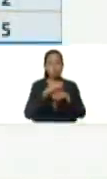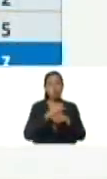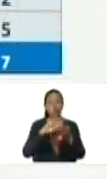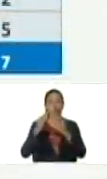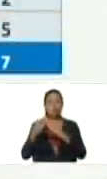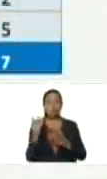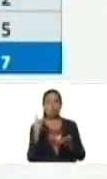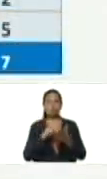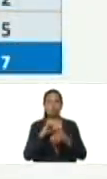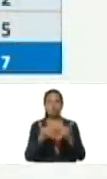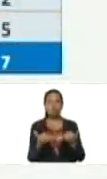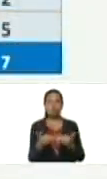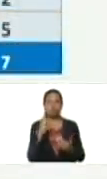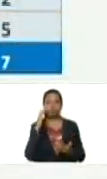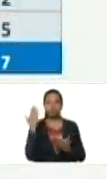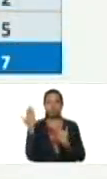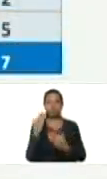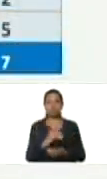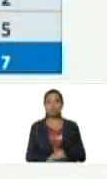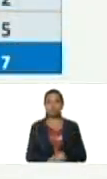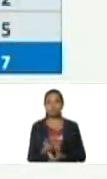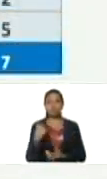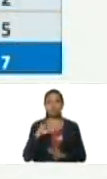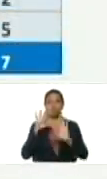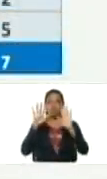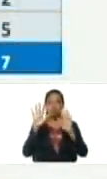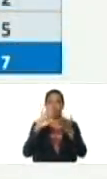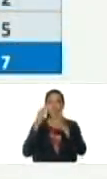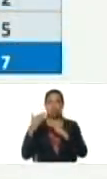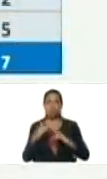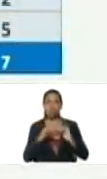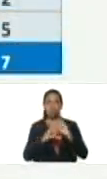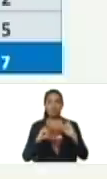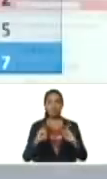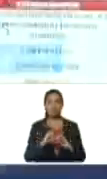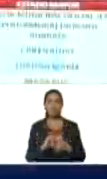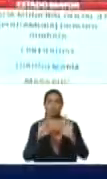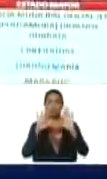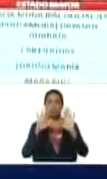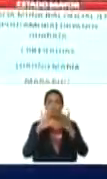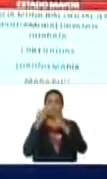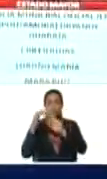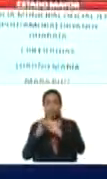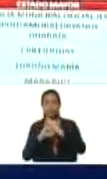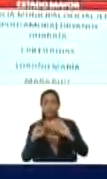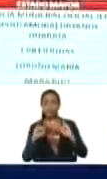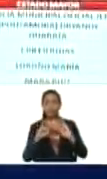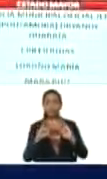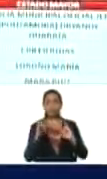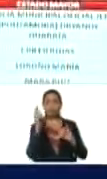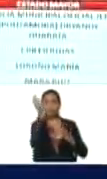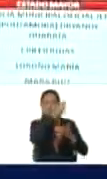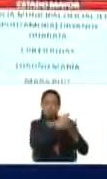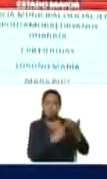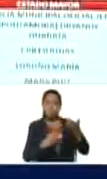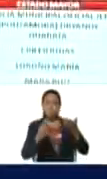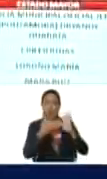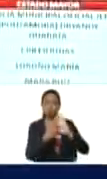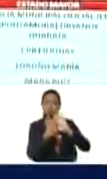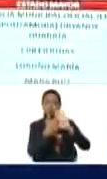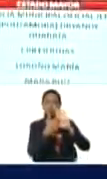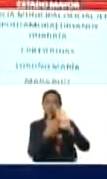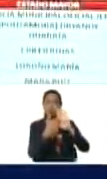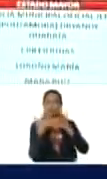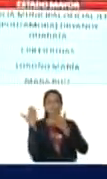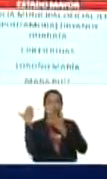que estamos, presidente, adelante, tiene 10 comunidades, estas son las 10 comunidades, este es el mapa del gobierno comunitario donde usted